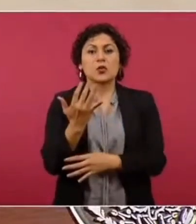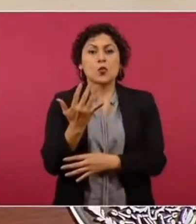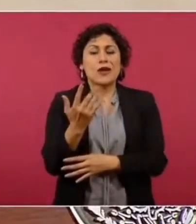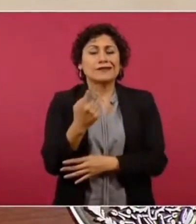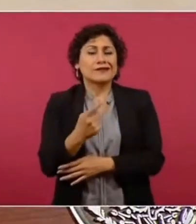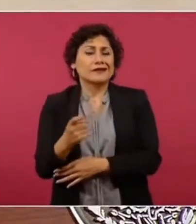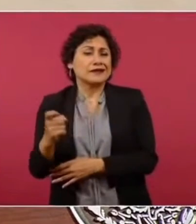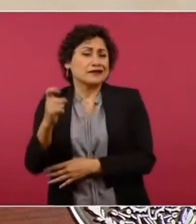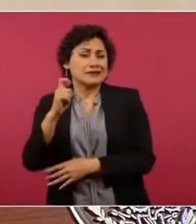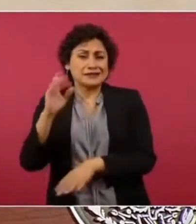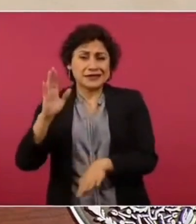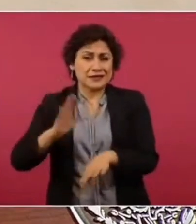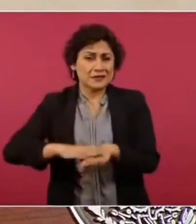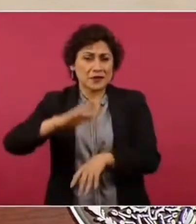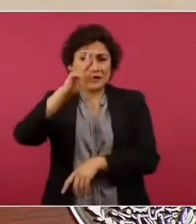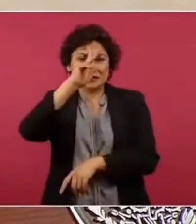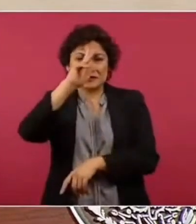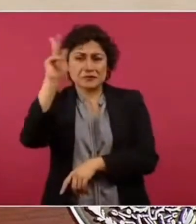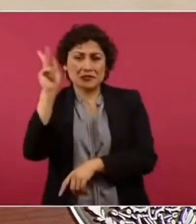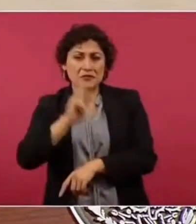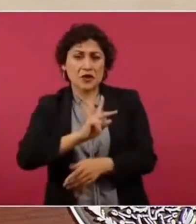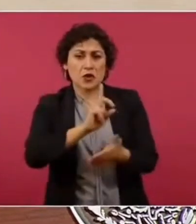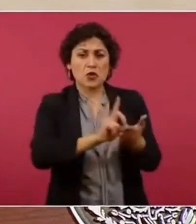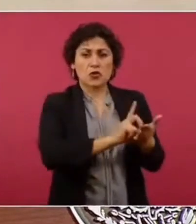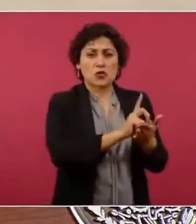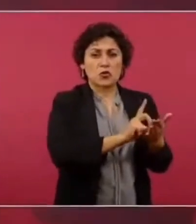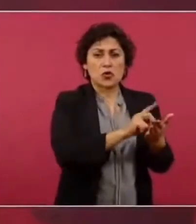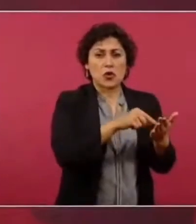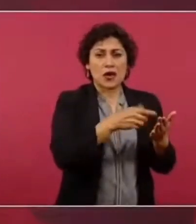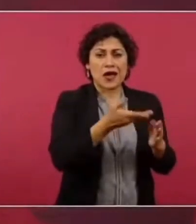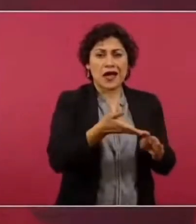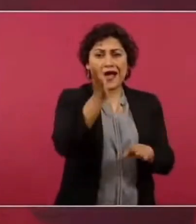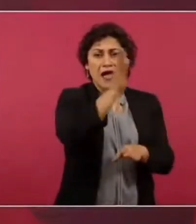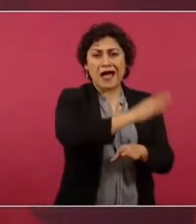que las drogas que se usaban antes.